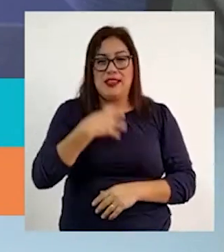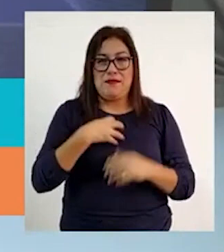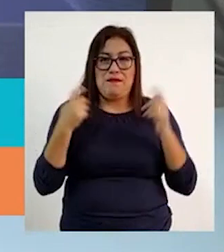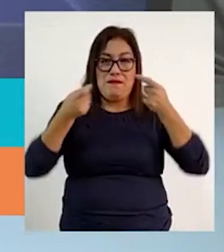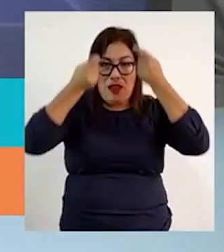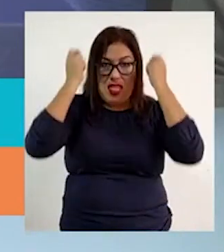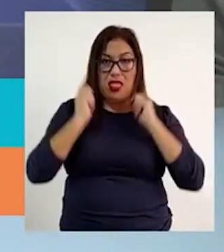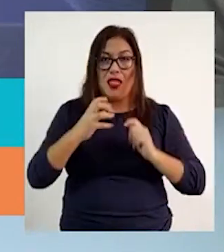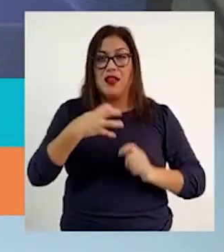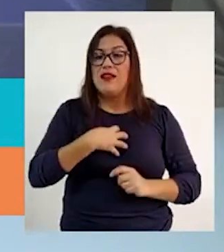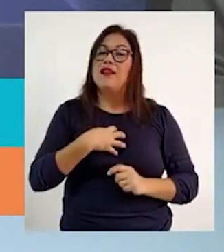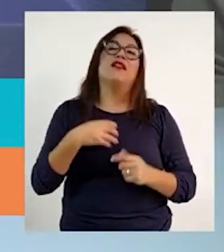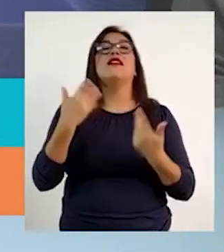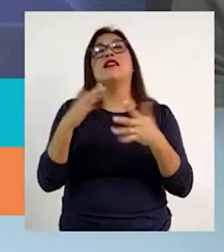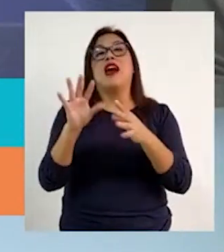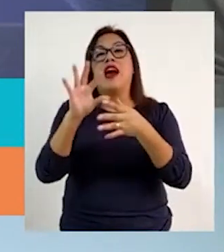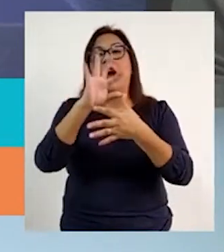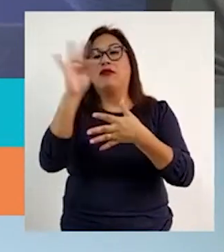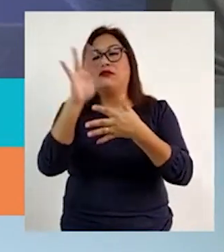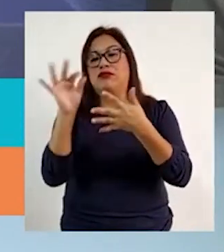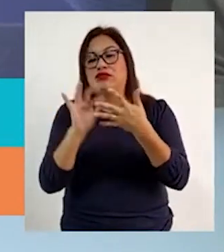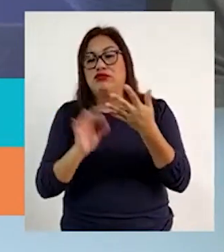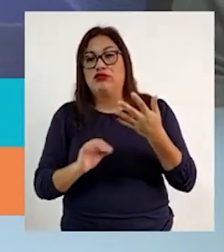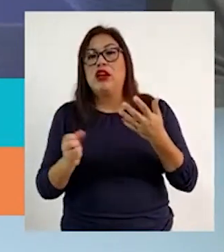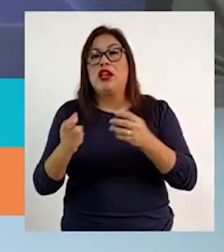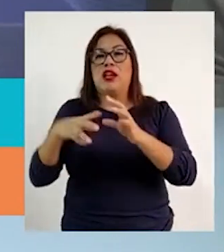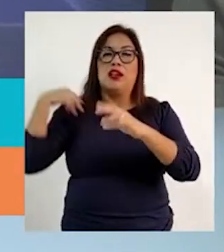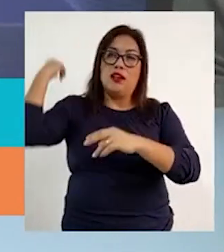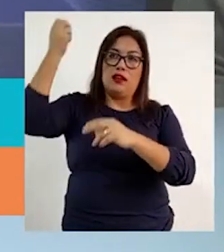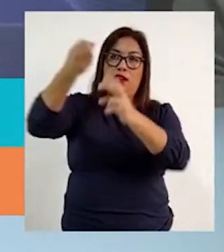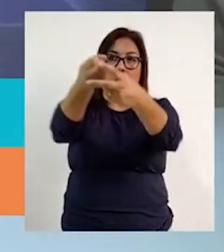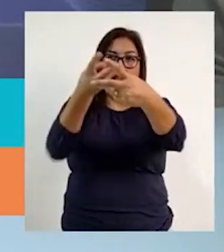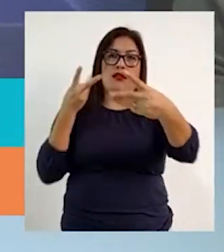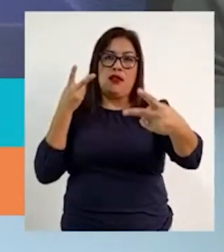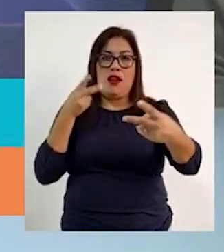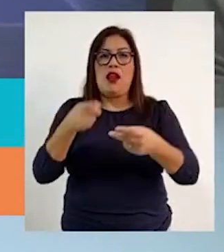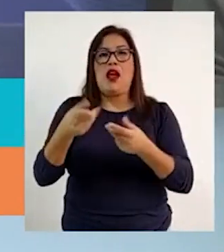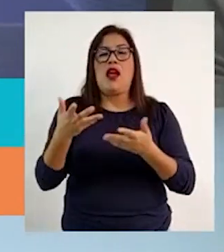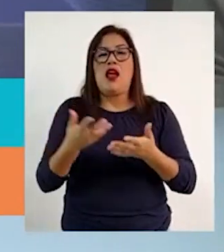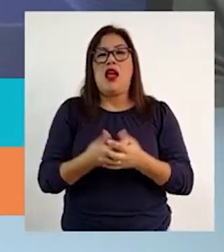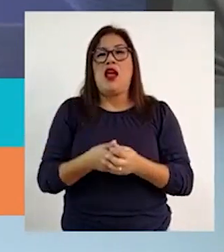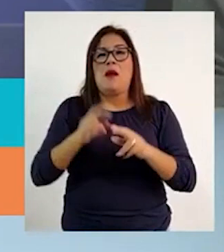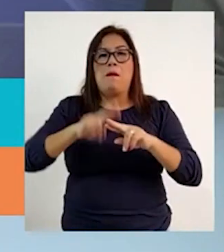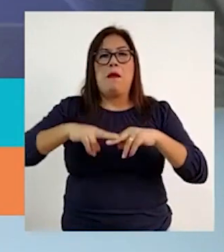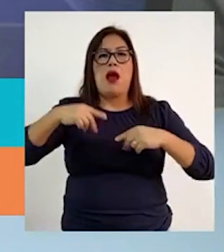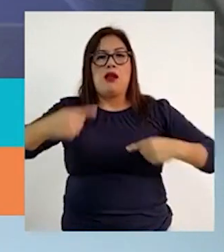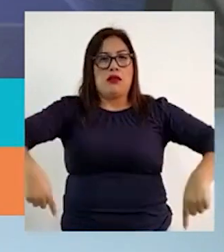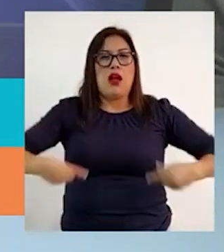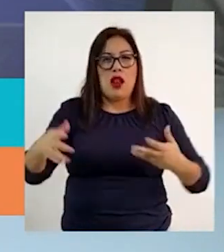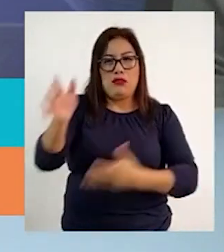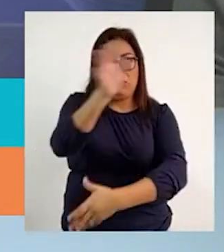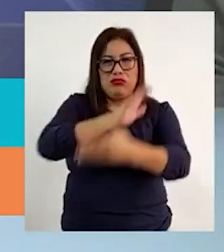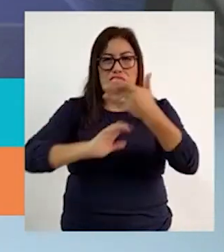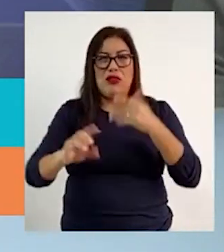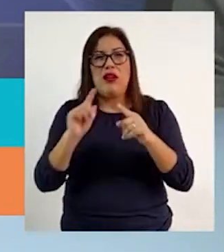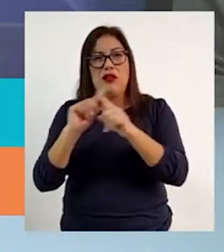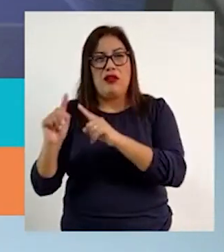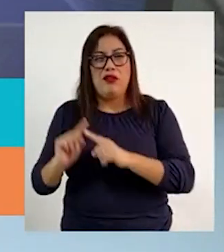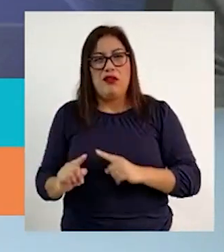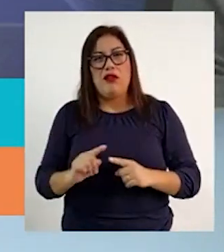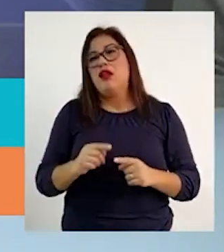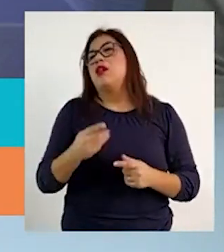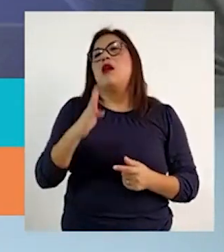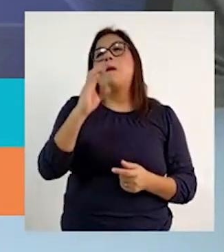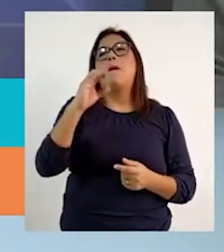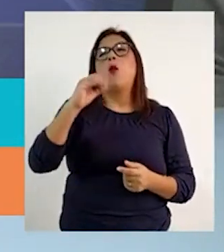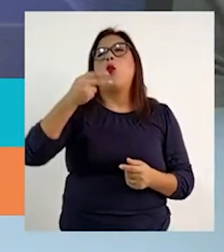clasificados deportistas en tiro con arco, en parataekwondo, en bocha, que ya hay 5. Justamente hace 3 días